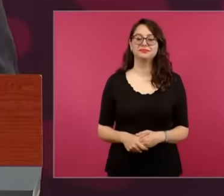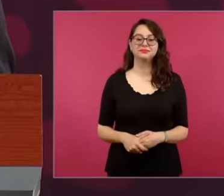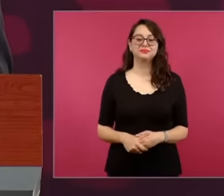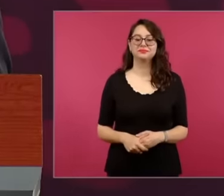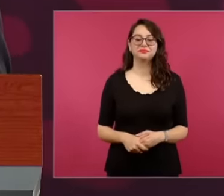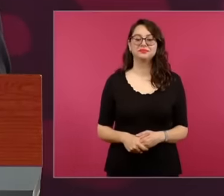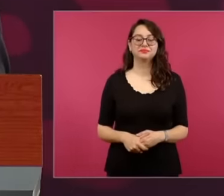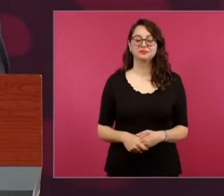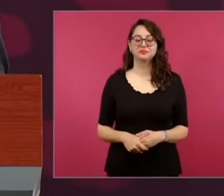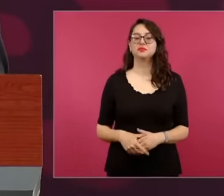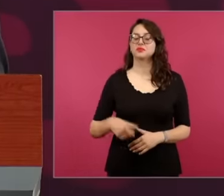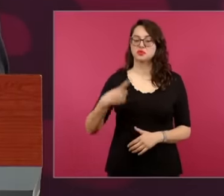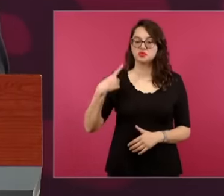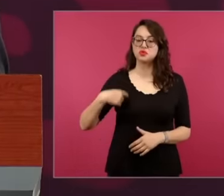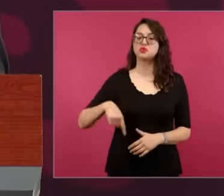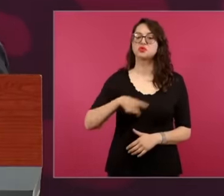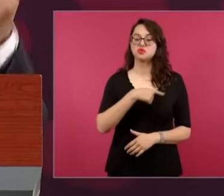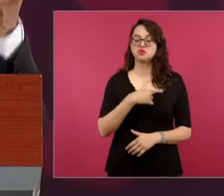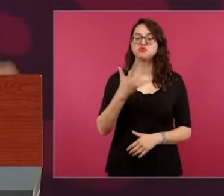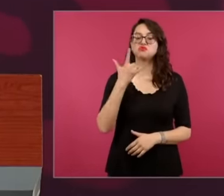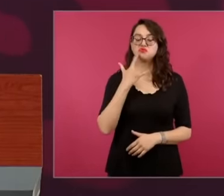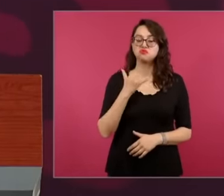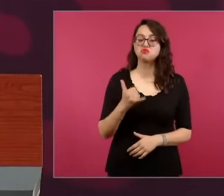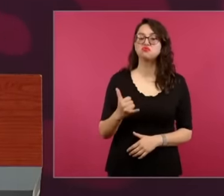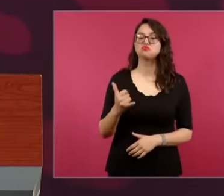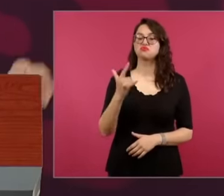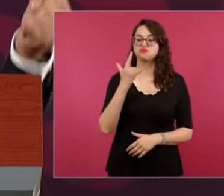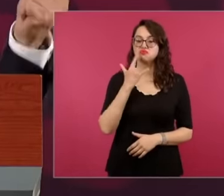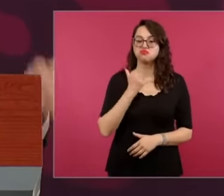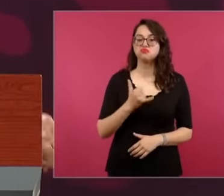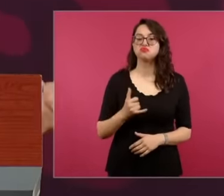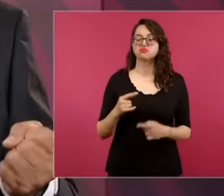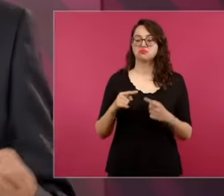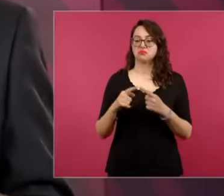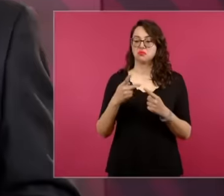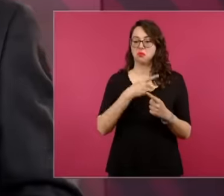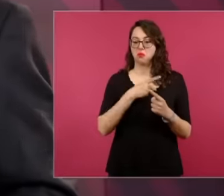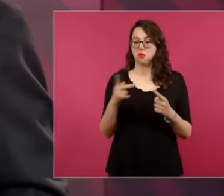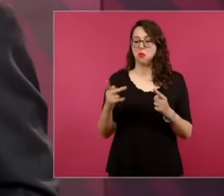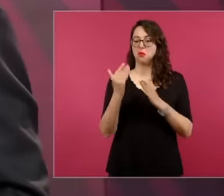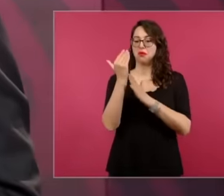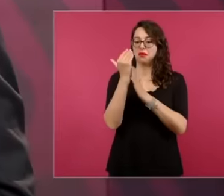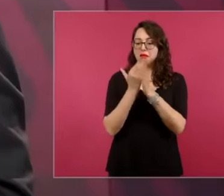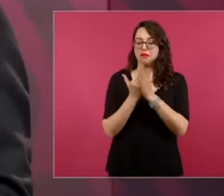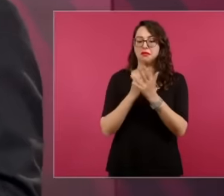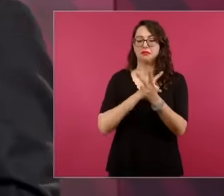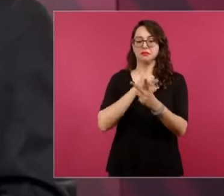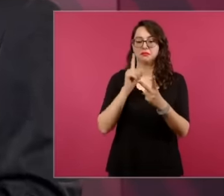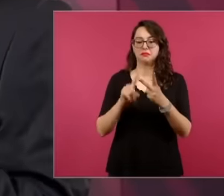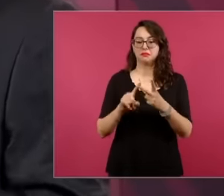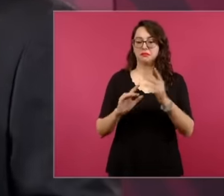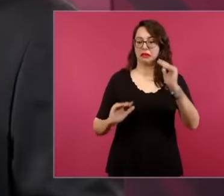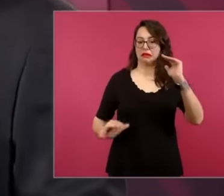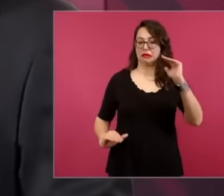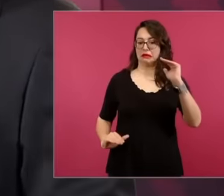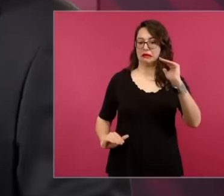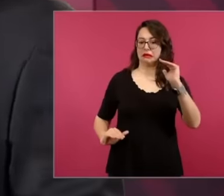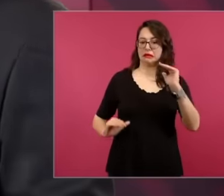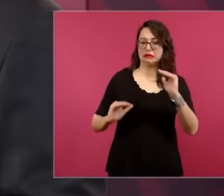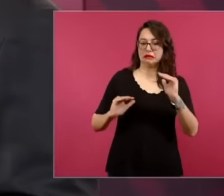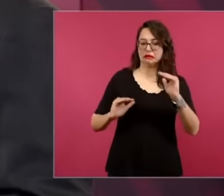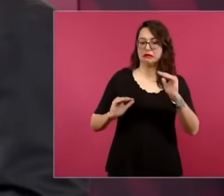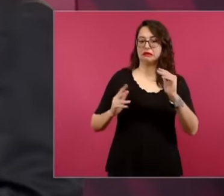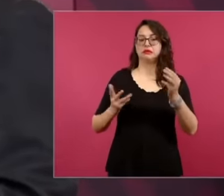No ha sido en vano reducir la pobreza, reducir la desigualdad y además